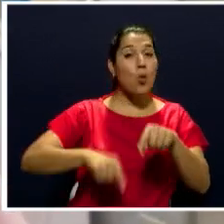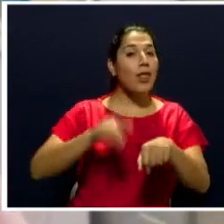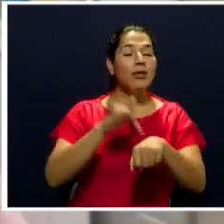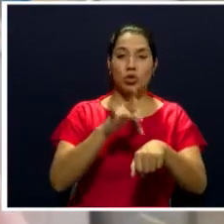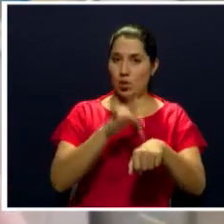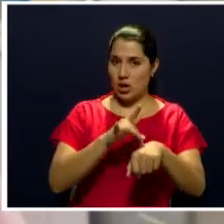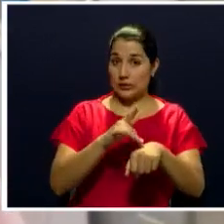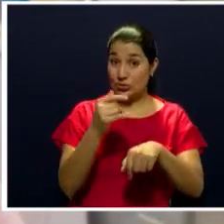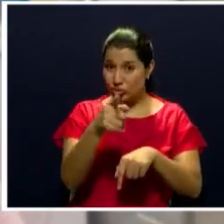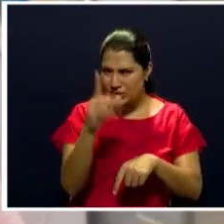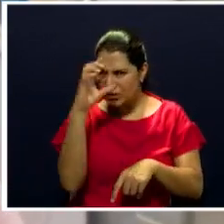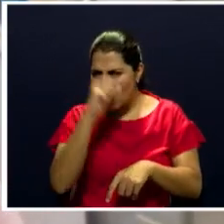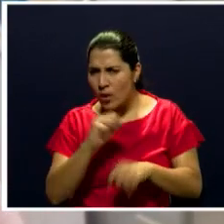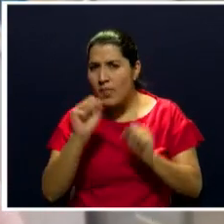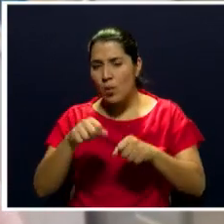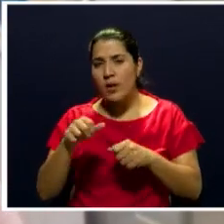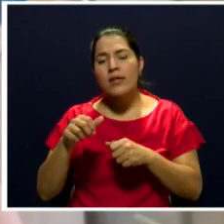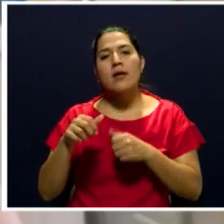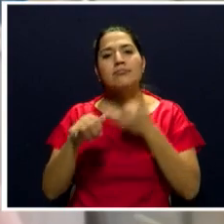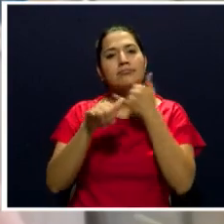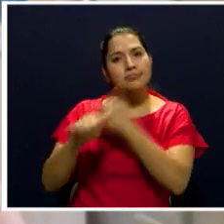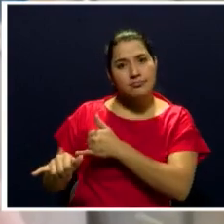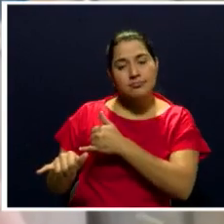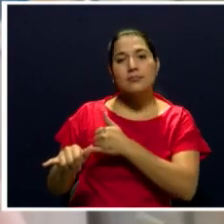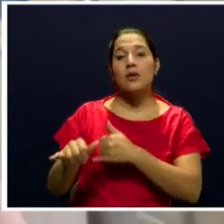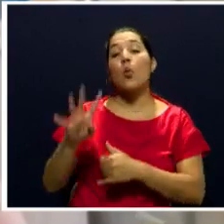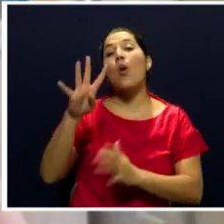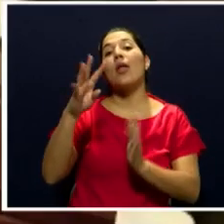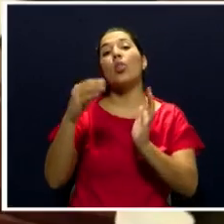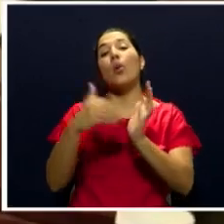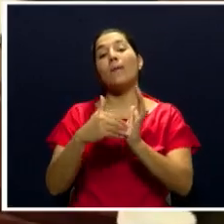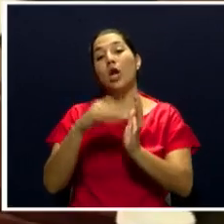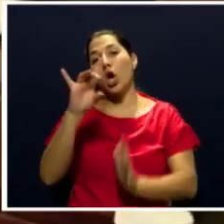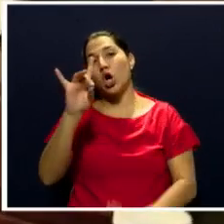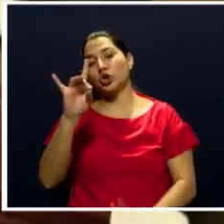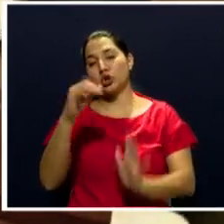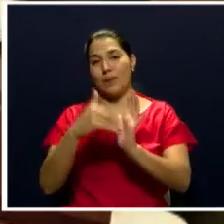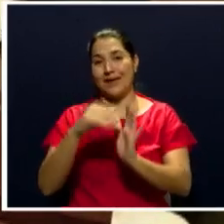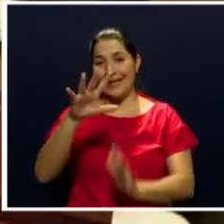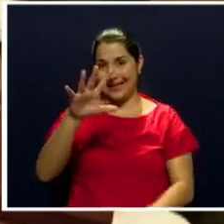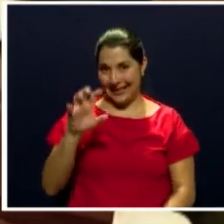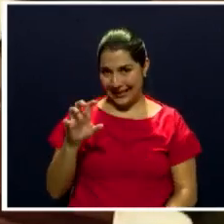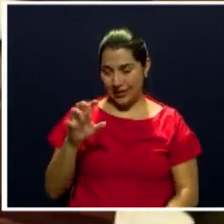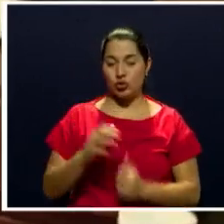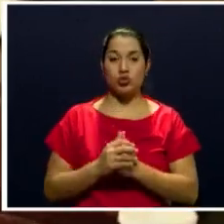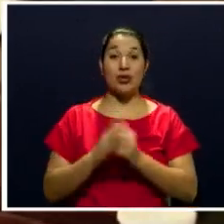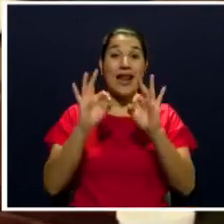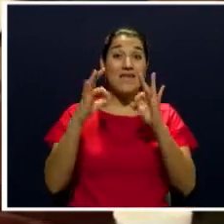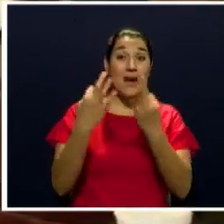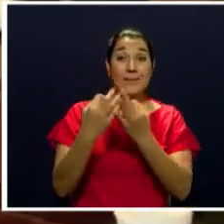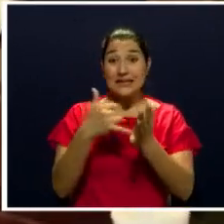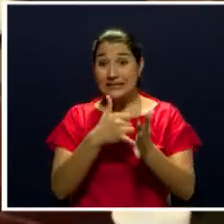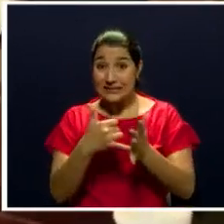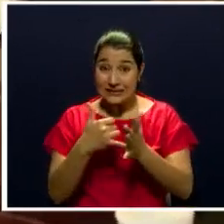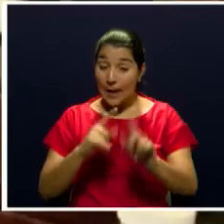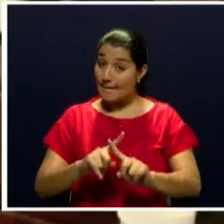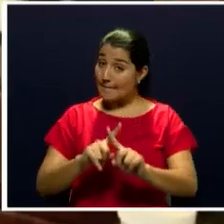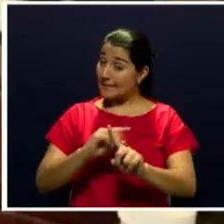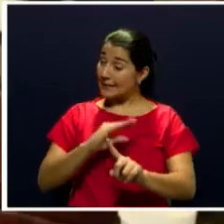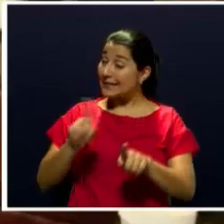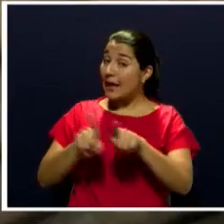800-258-7474 o al 4.000-8.500. Las familias vulnerables y en condición de pobreza, pero sobre